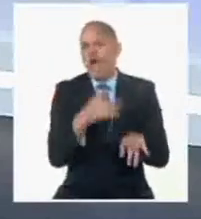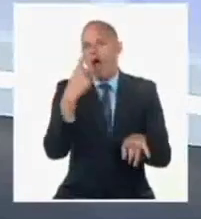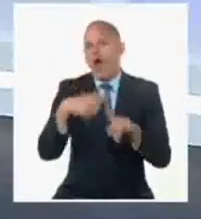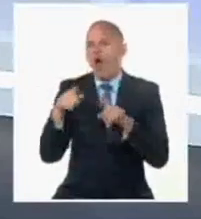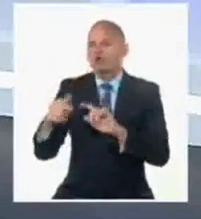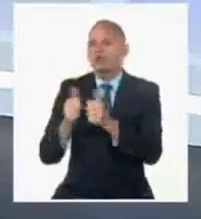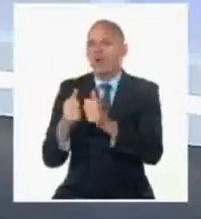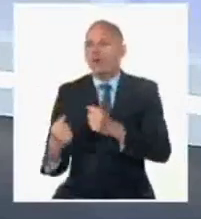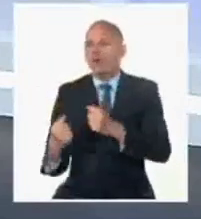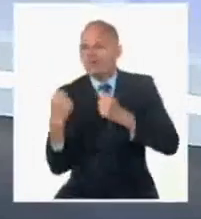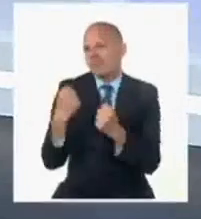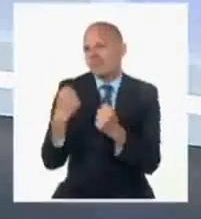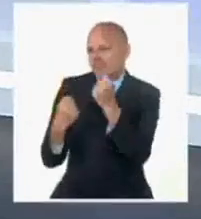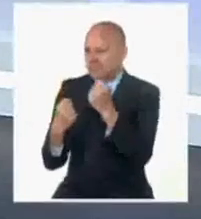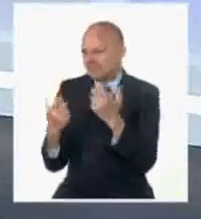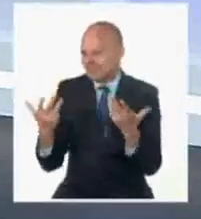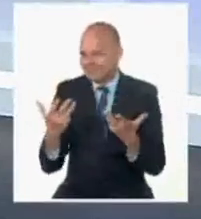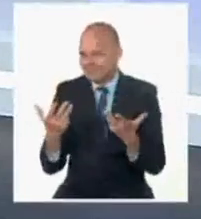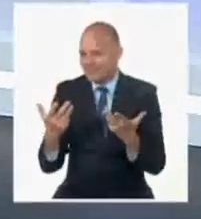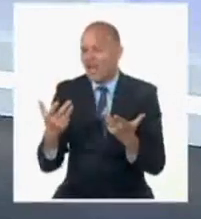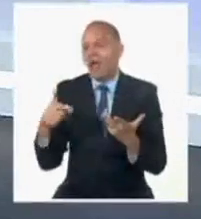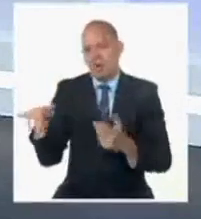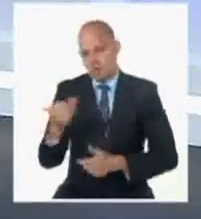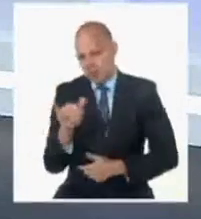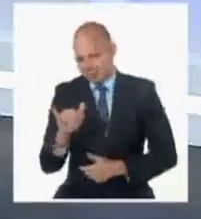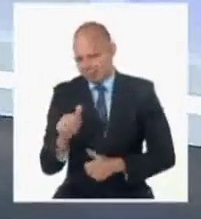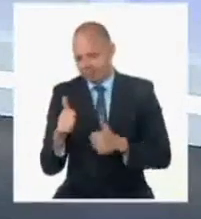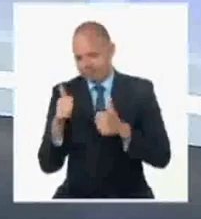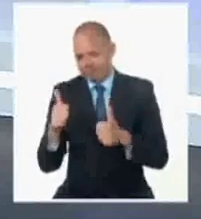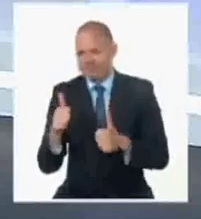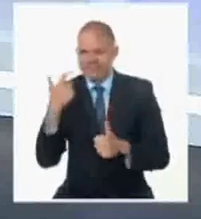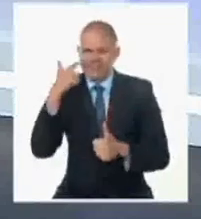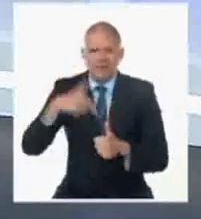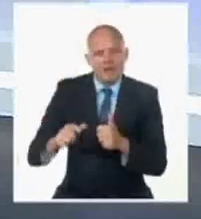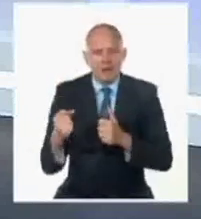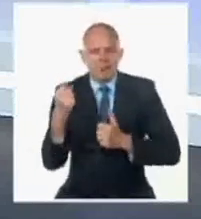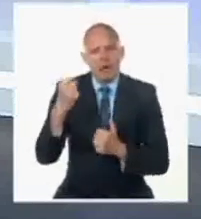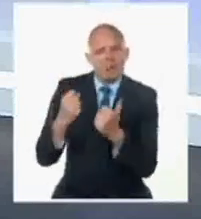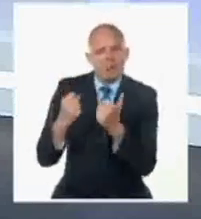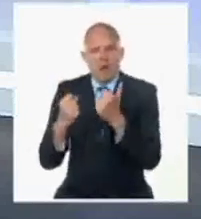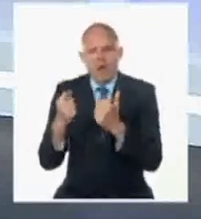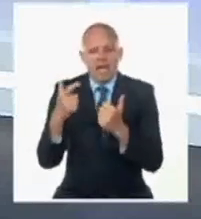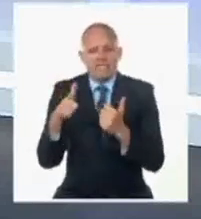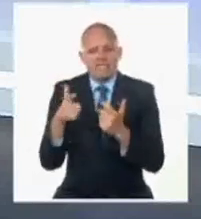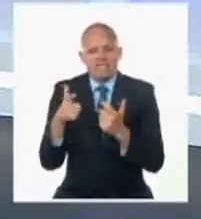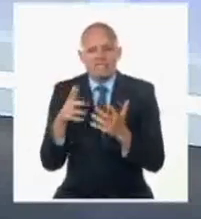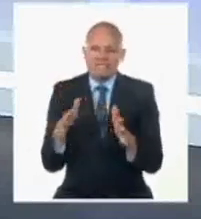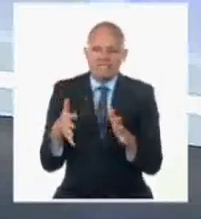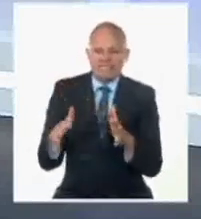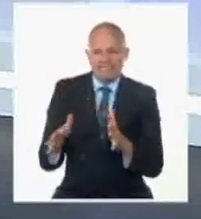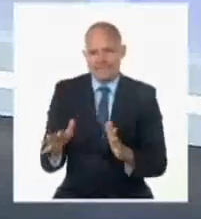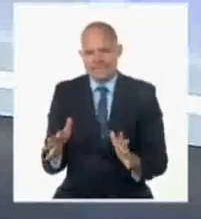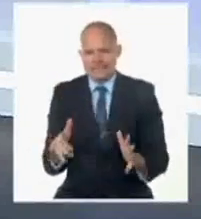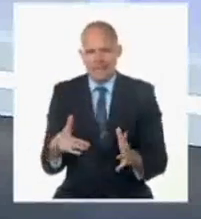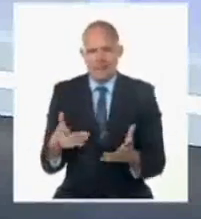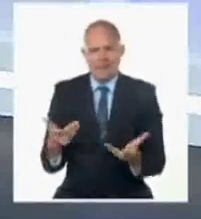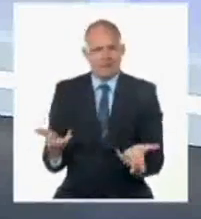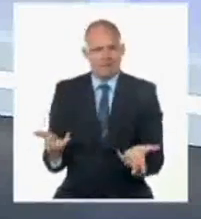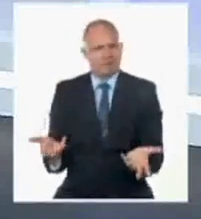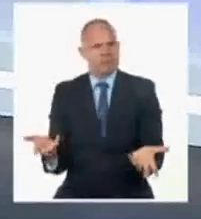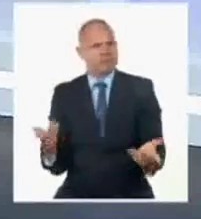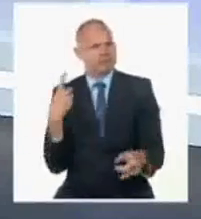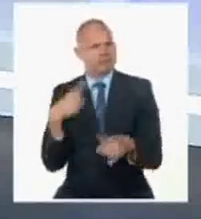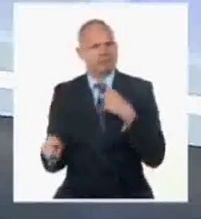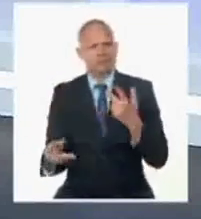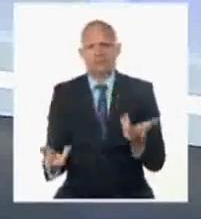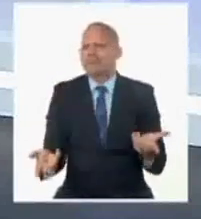llamado buque insignia ha tenido hoy una jornada discreta que nos llena de preocupación. Mucho ojo porque el boxeo no le